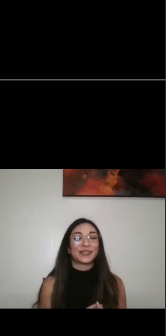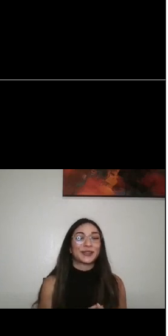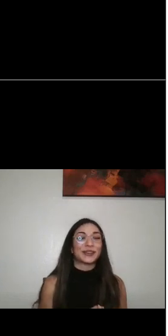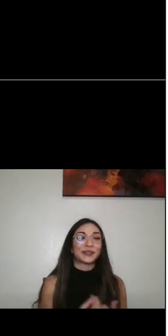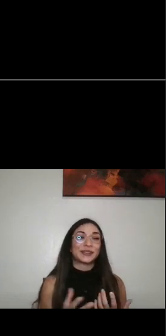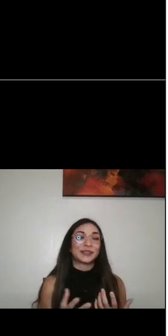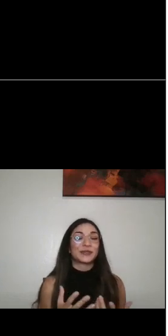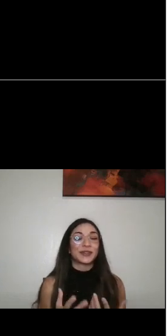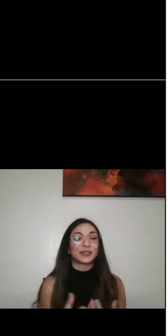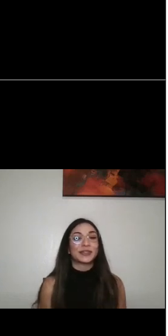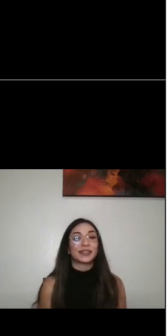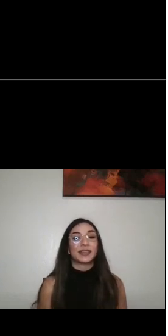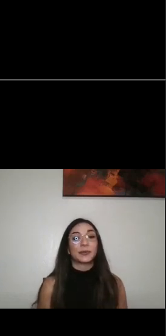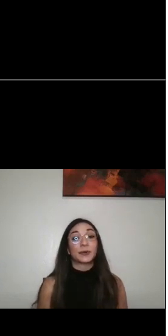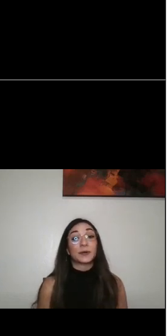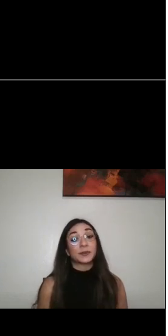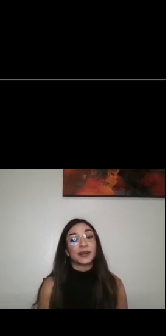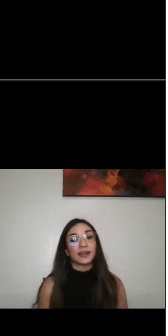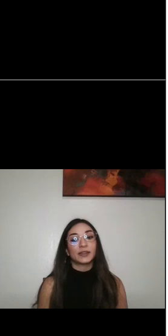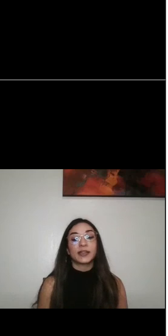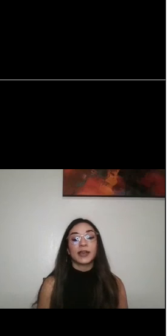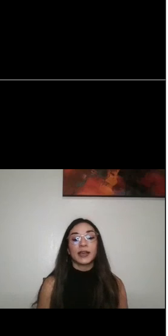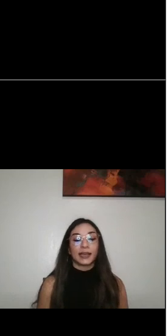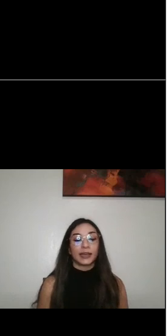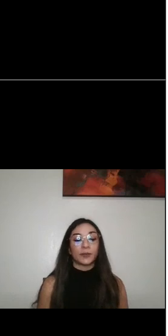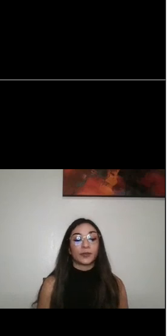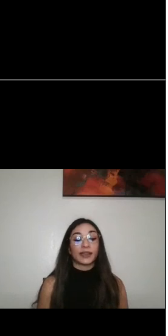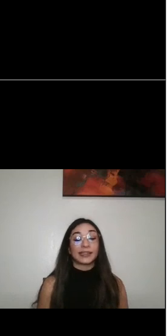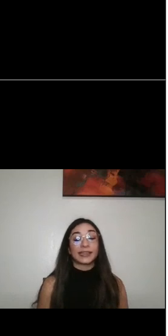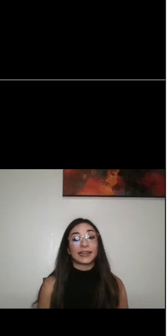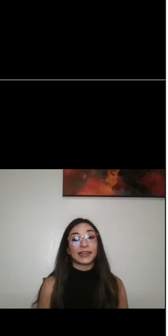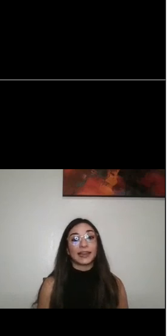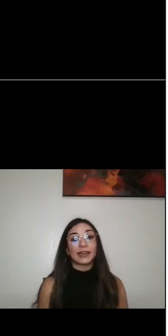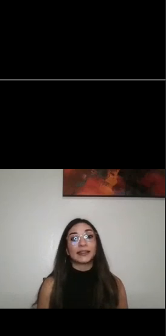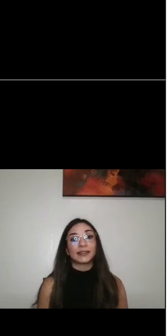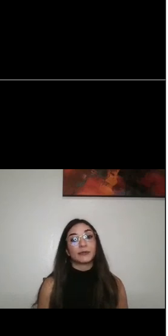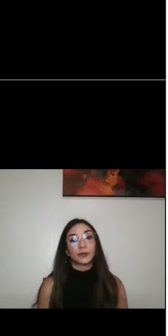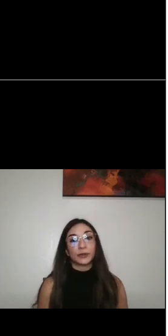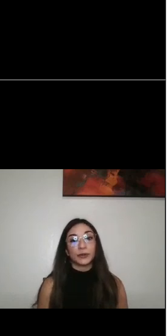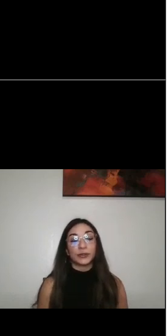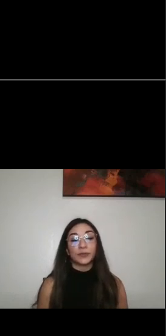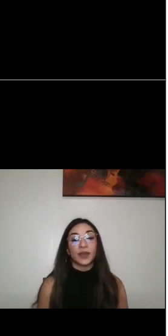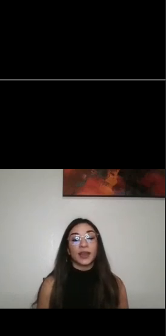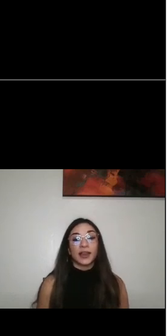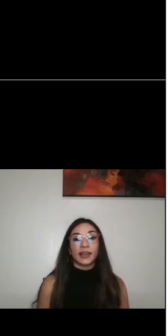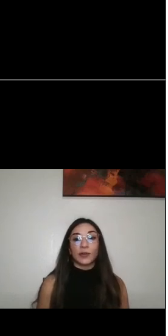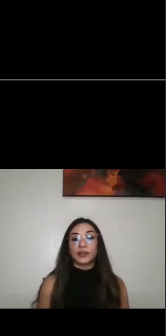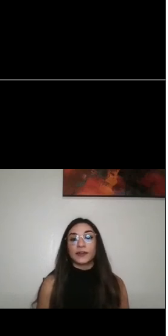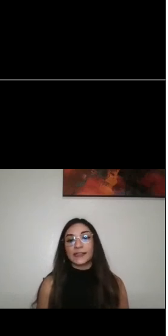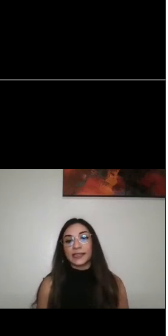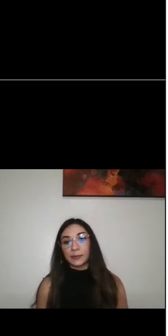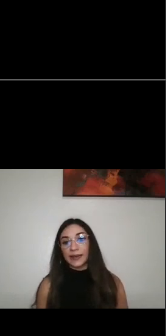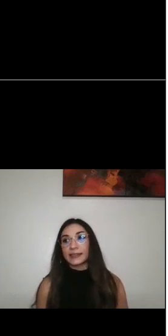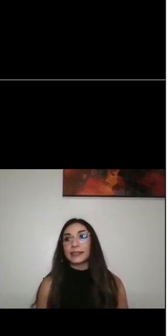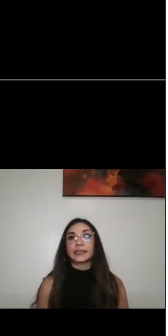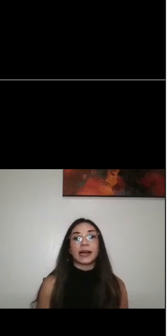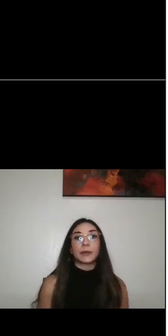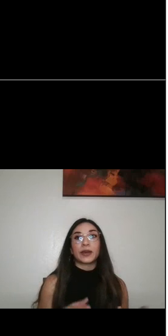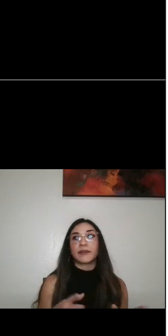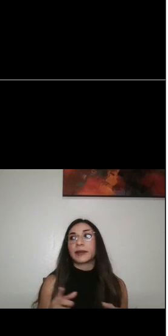la succión. Entonces son reaccioncitas que podemos ver en ellos y que se generan ante estímulos sonoros. De 4 a 6